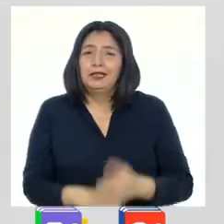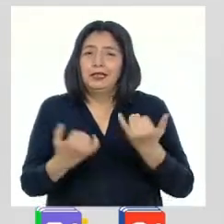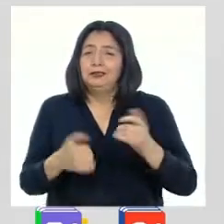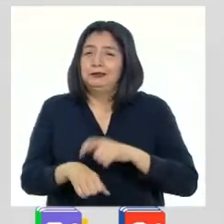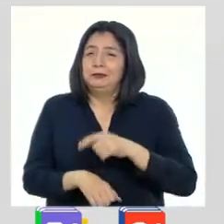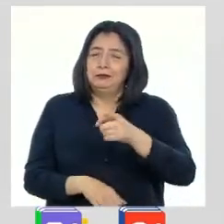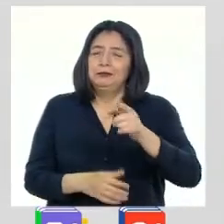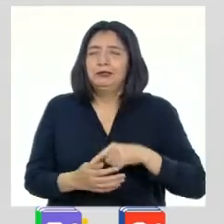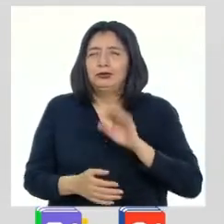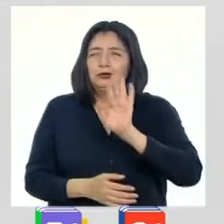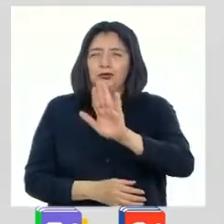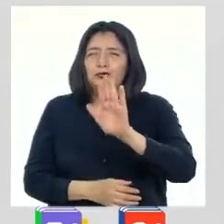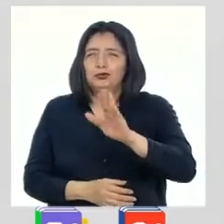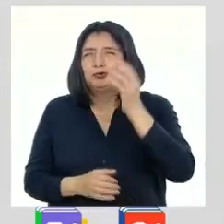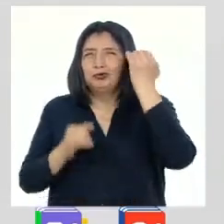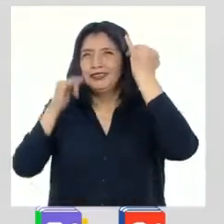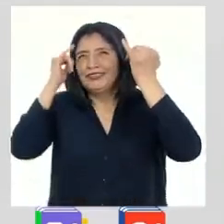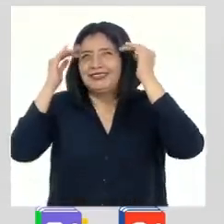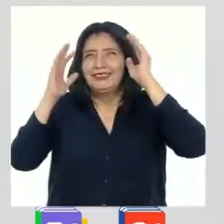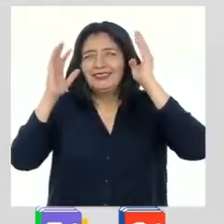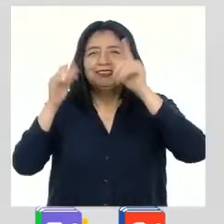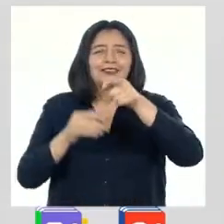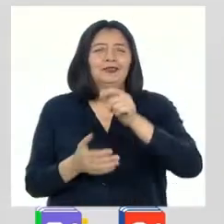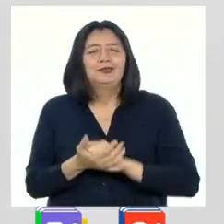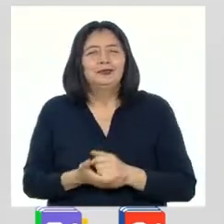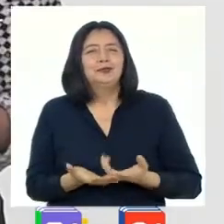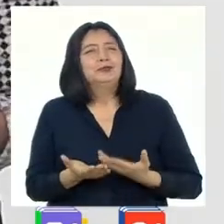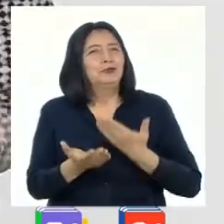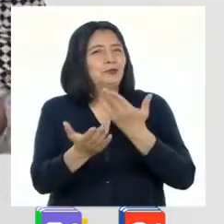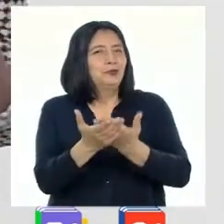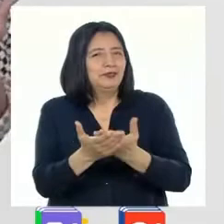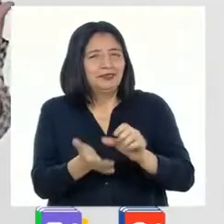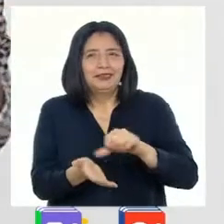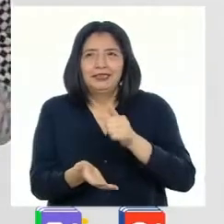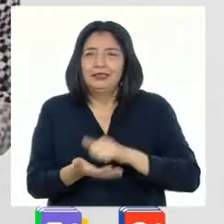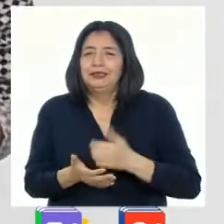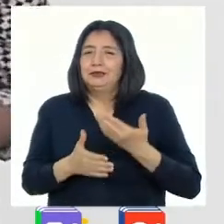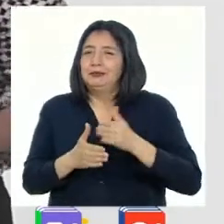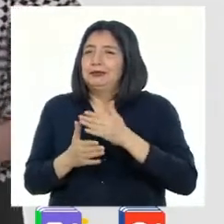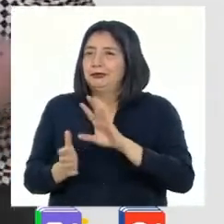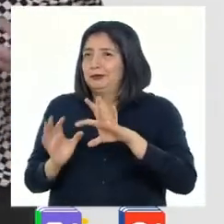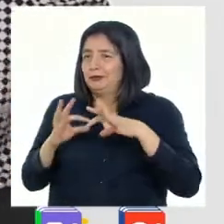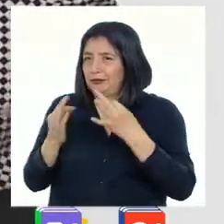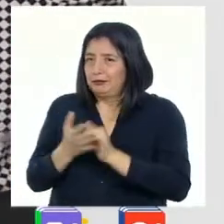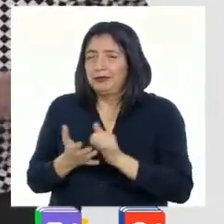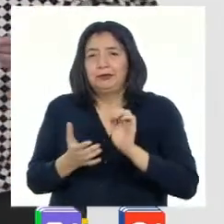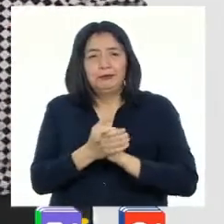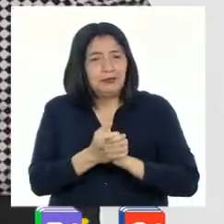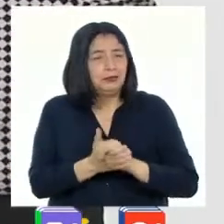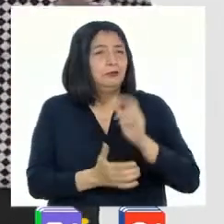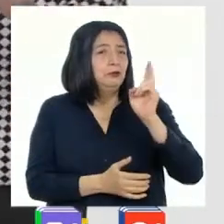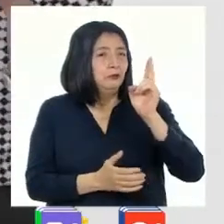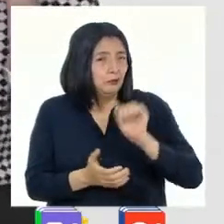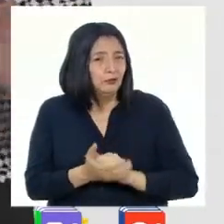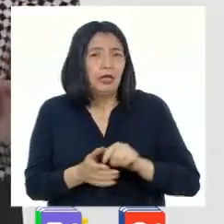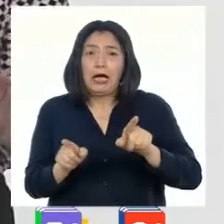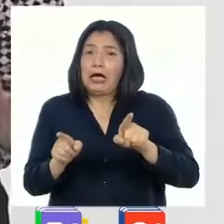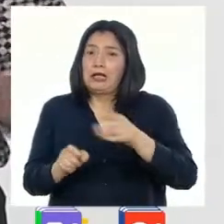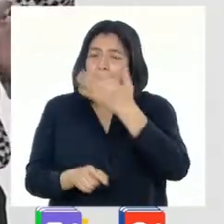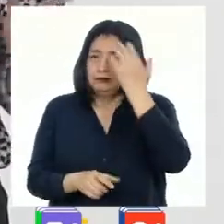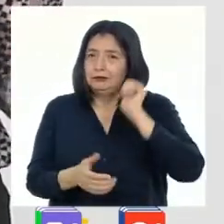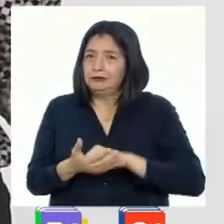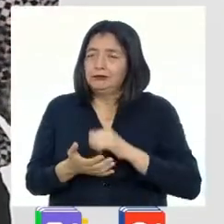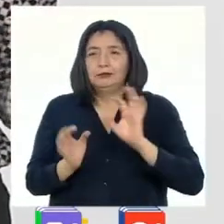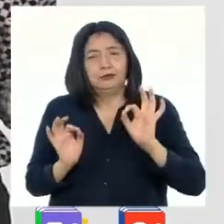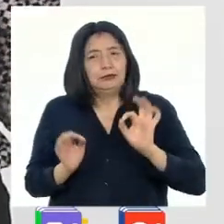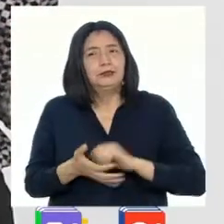momento de dejar fluir su imaginación en su propia propuesta artística. Compártanla con sus familiares, compañeros y profesores. Y eso sí, no se olviden